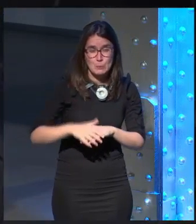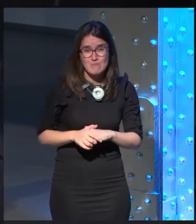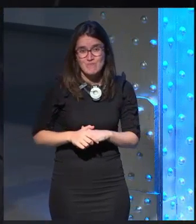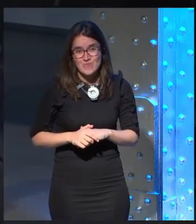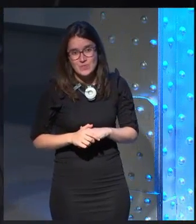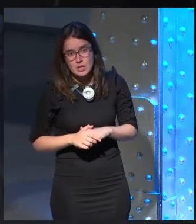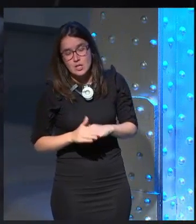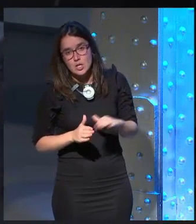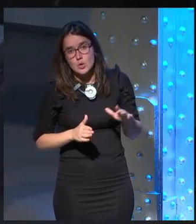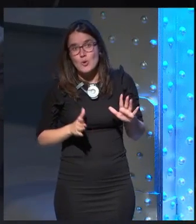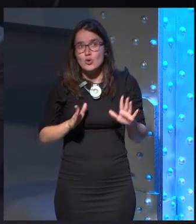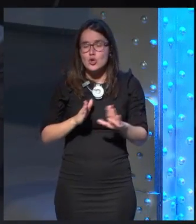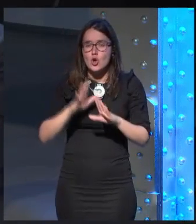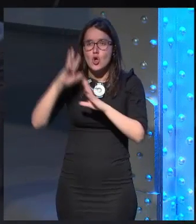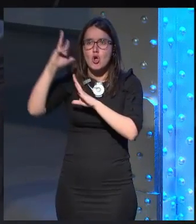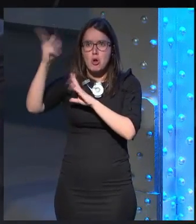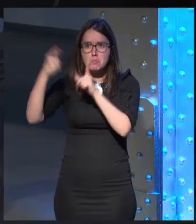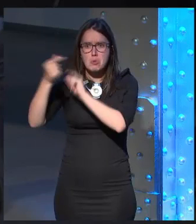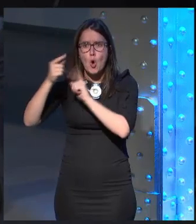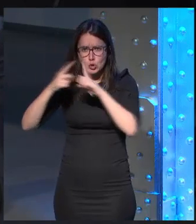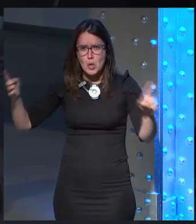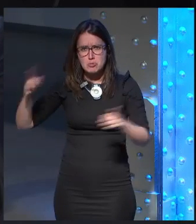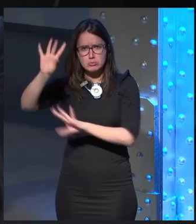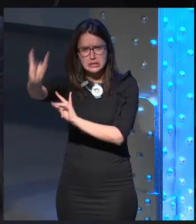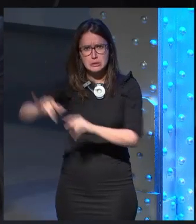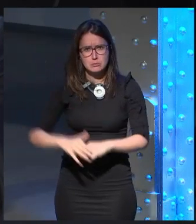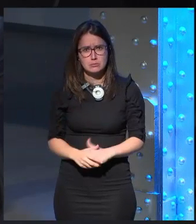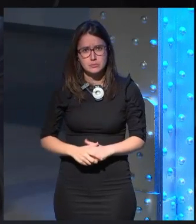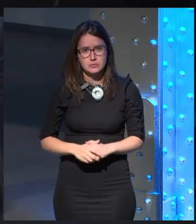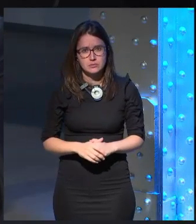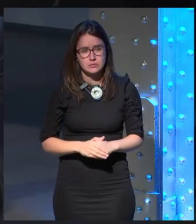I would go back. Volvería otro año, sí.